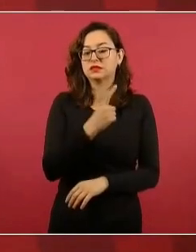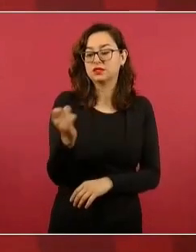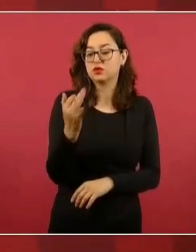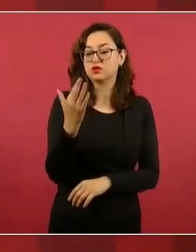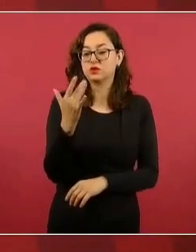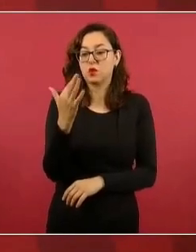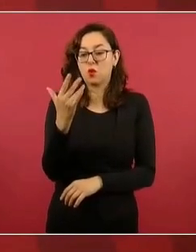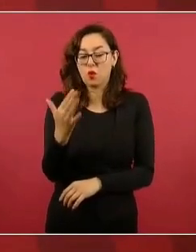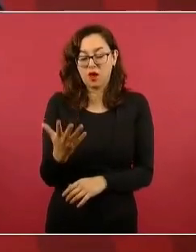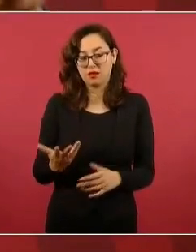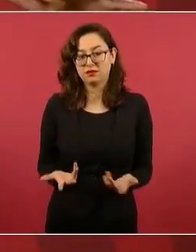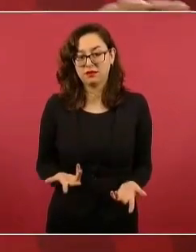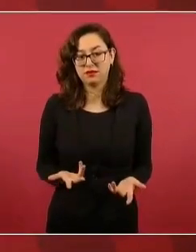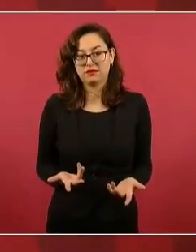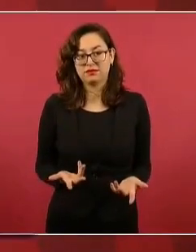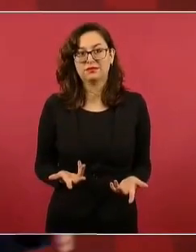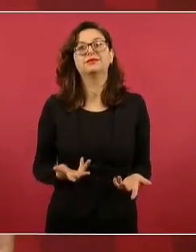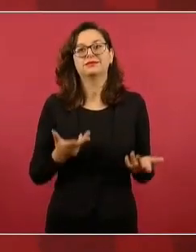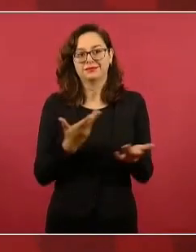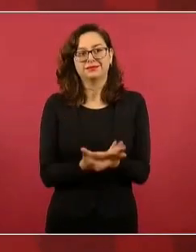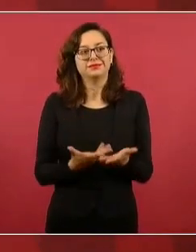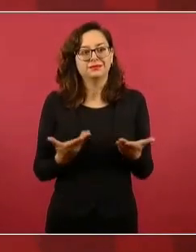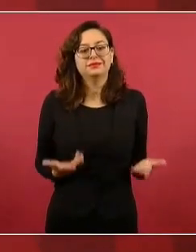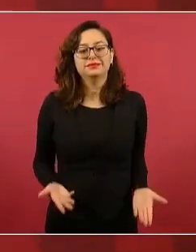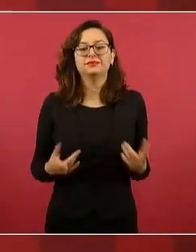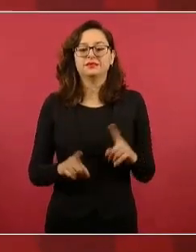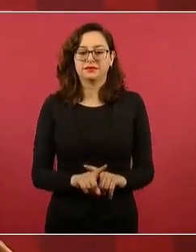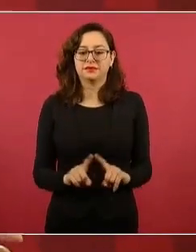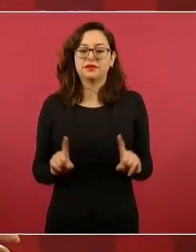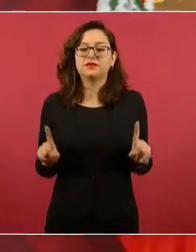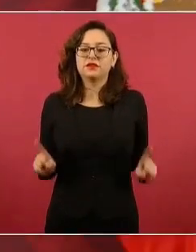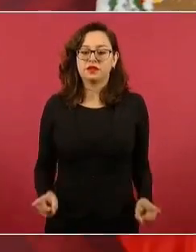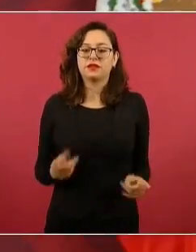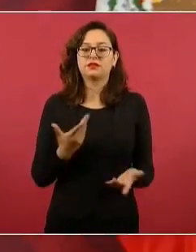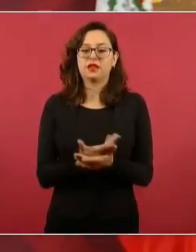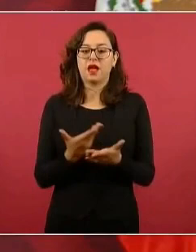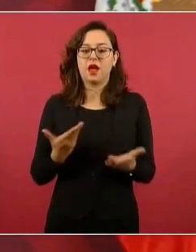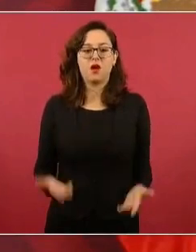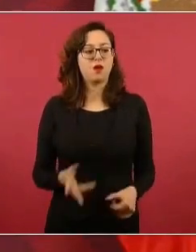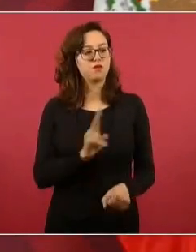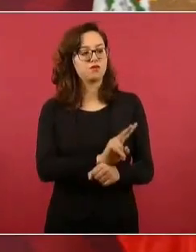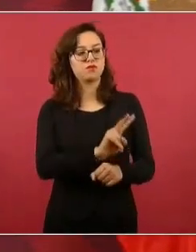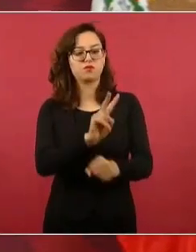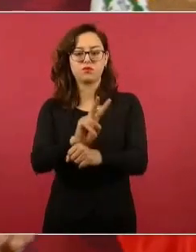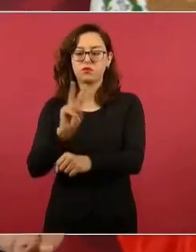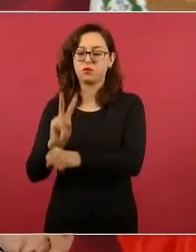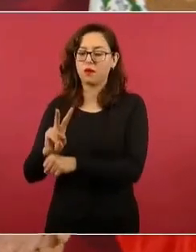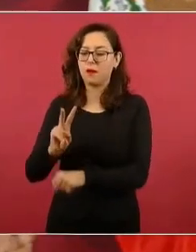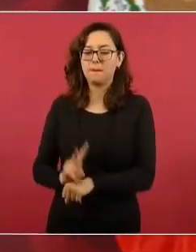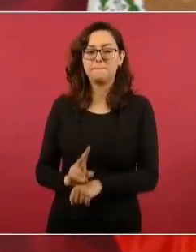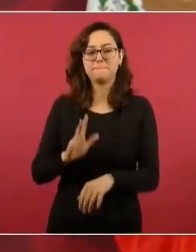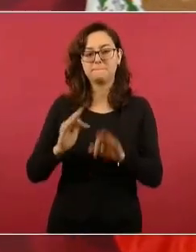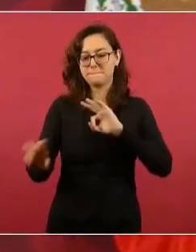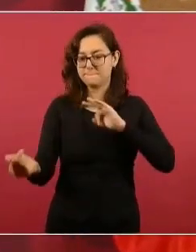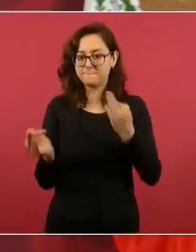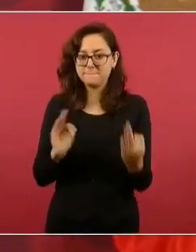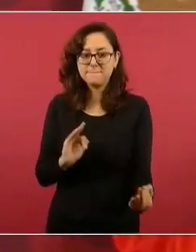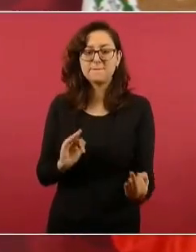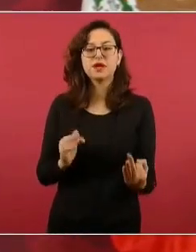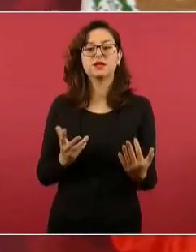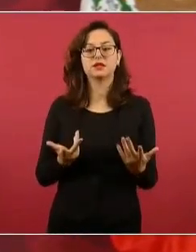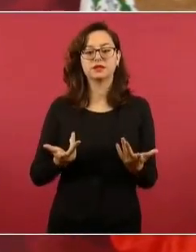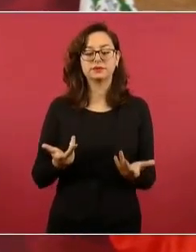Entonces, ya es distinto. Hay protección. Hay